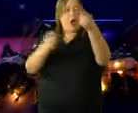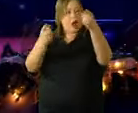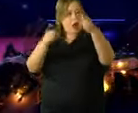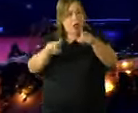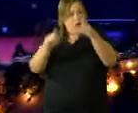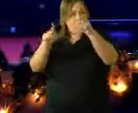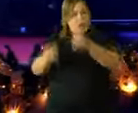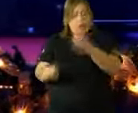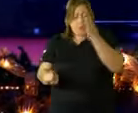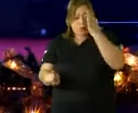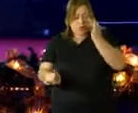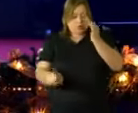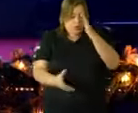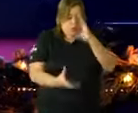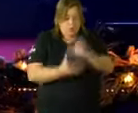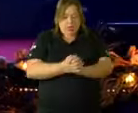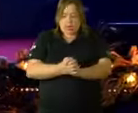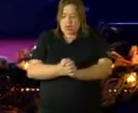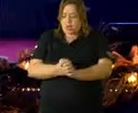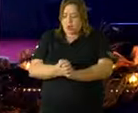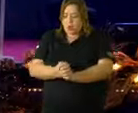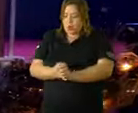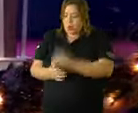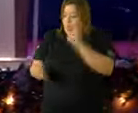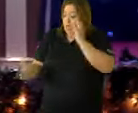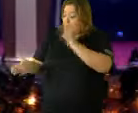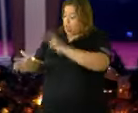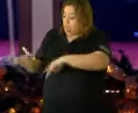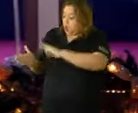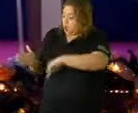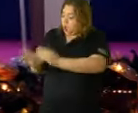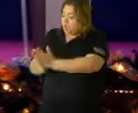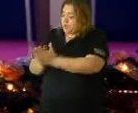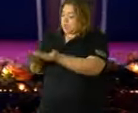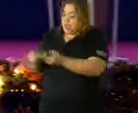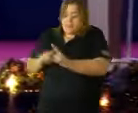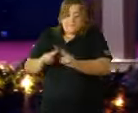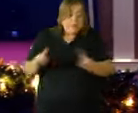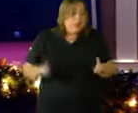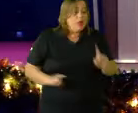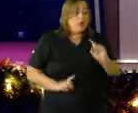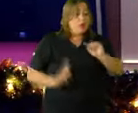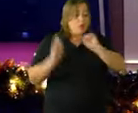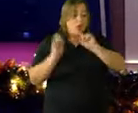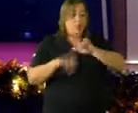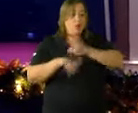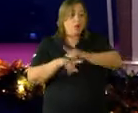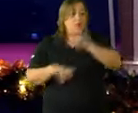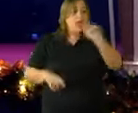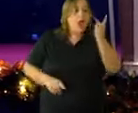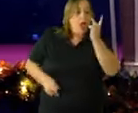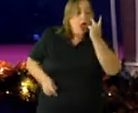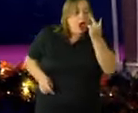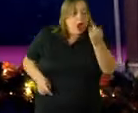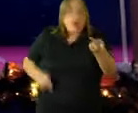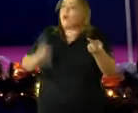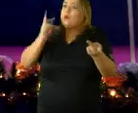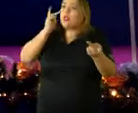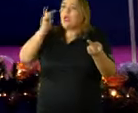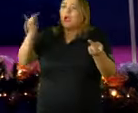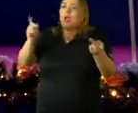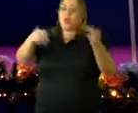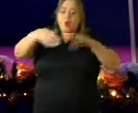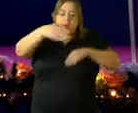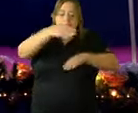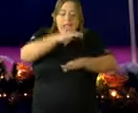en las Escrituras, pero ahora lo estoy constatando, porque lo estoy viendo. Y cuando uno finalmente entra a la